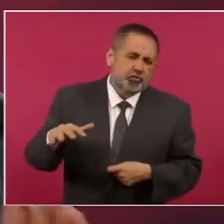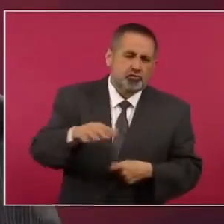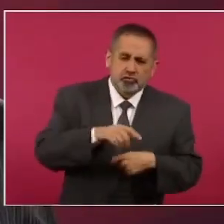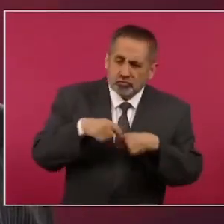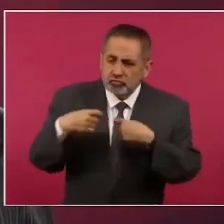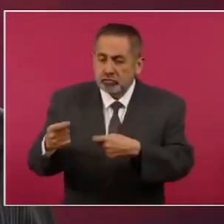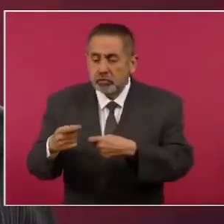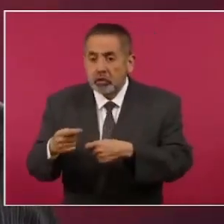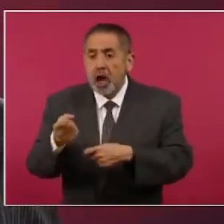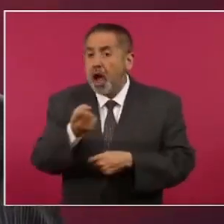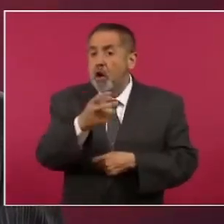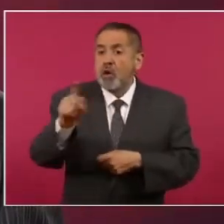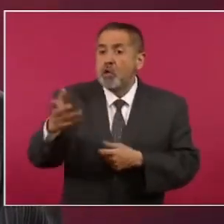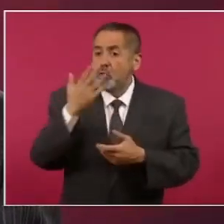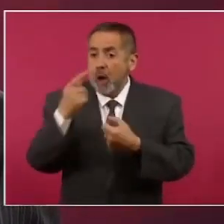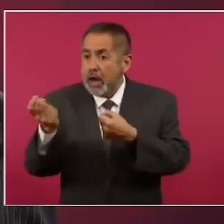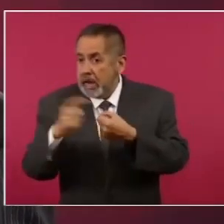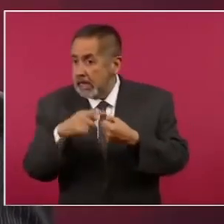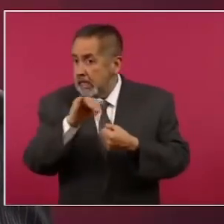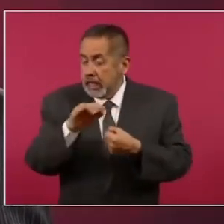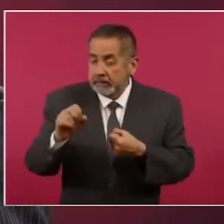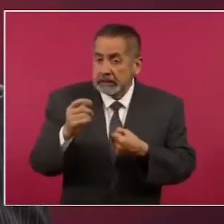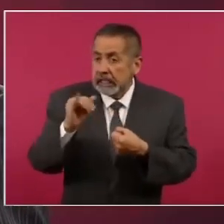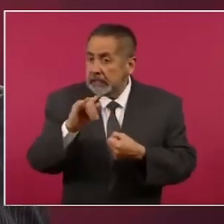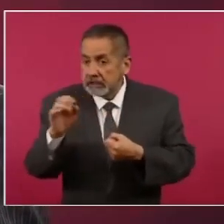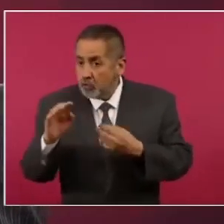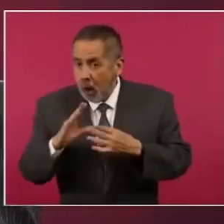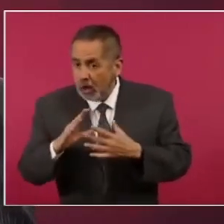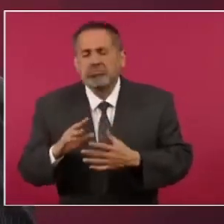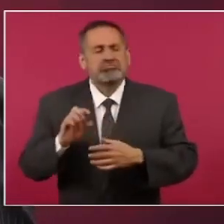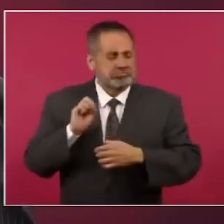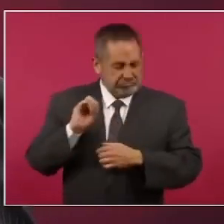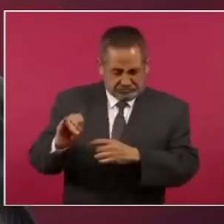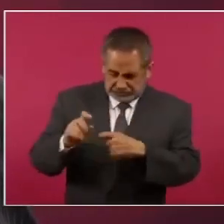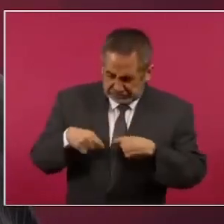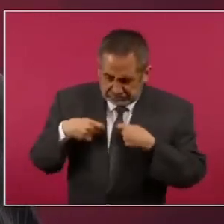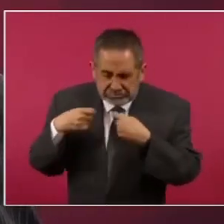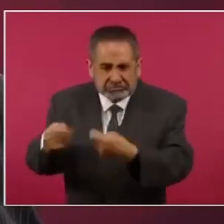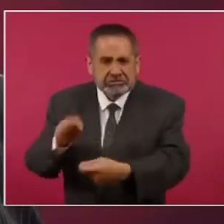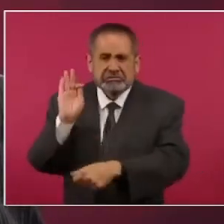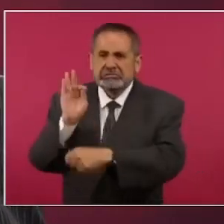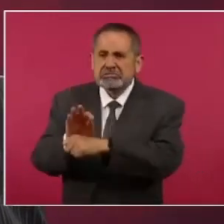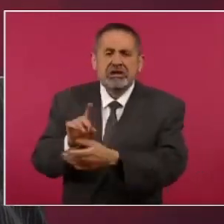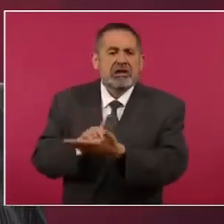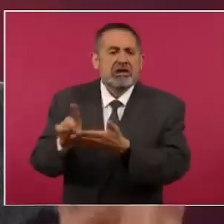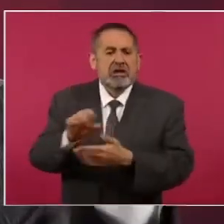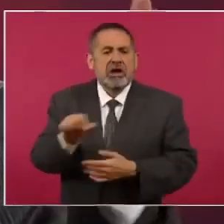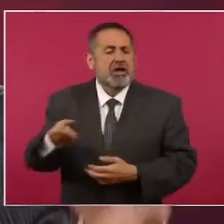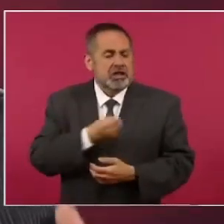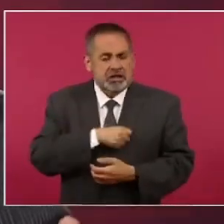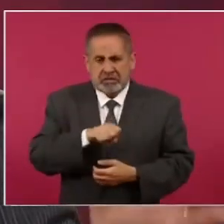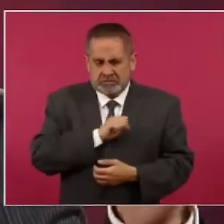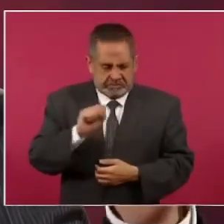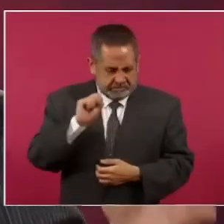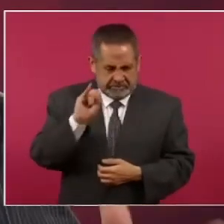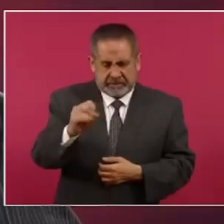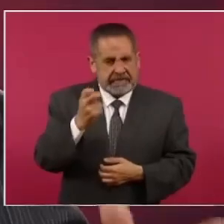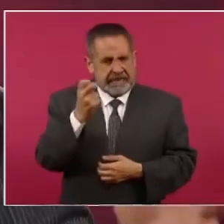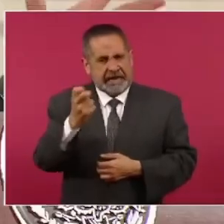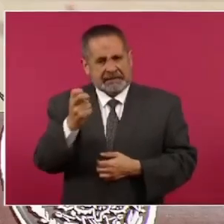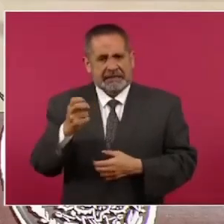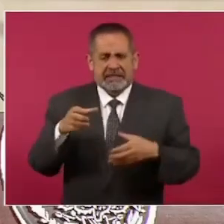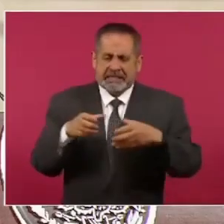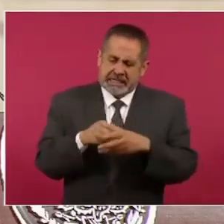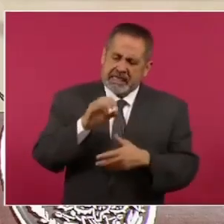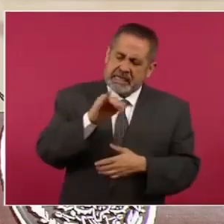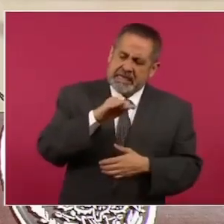no tienen la seguridad social, el derecho a la salud. Ese es el modelo que